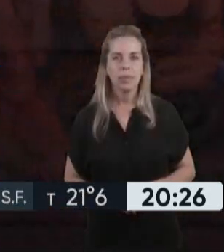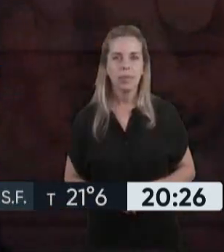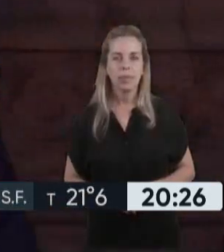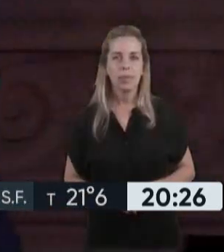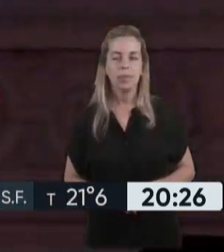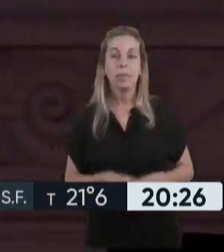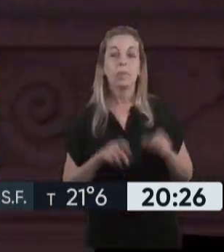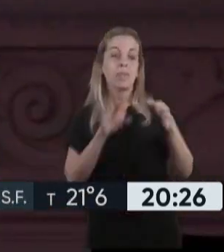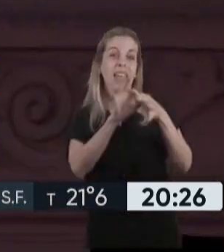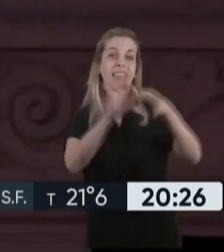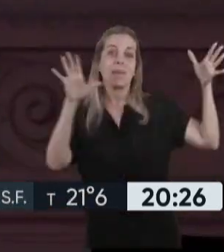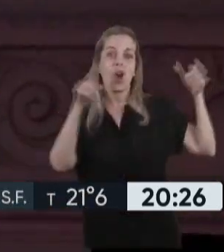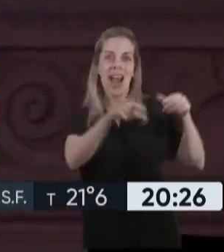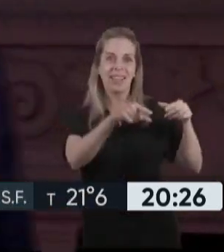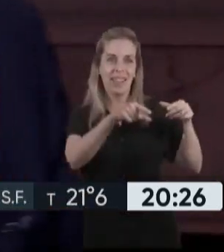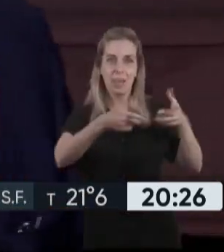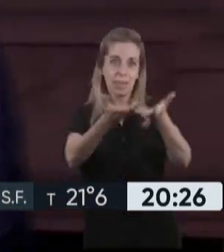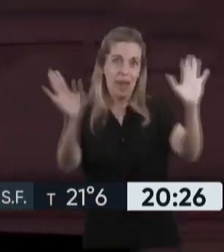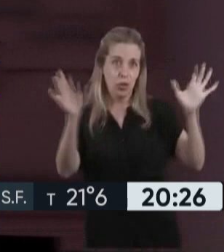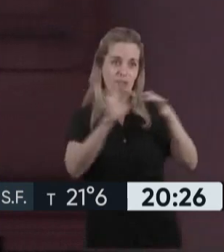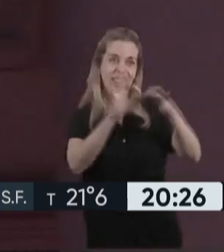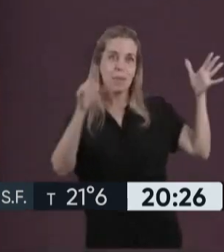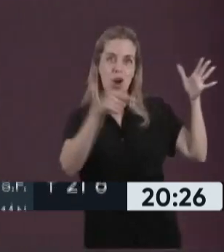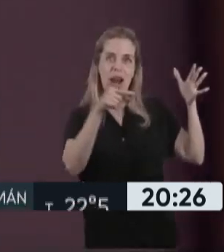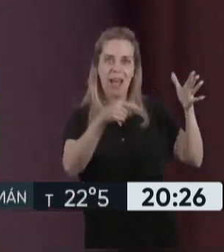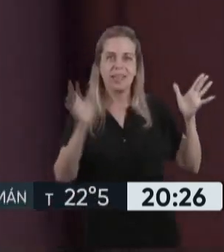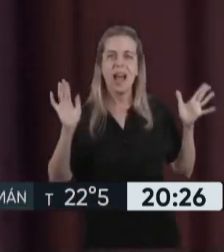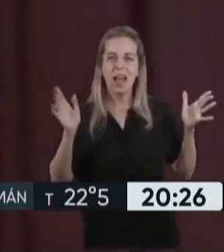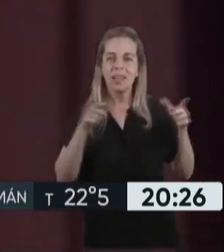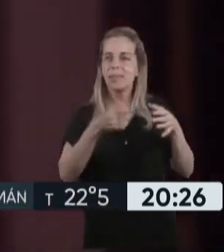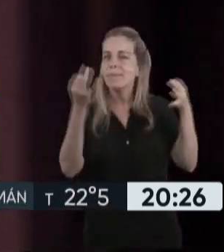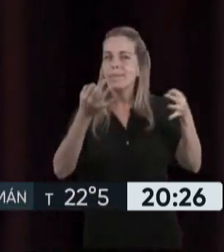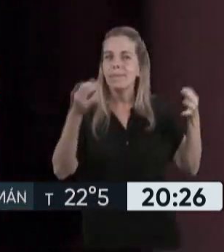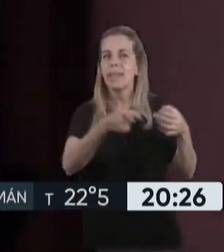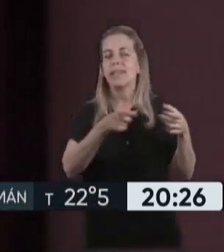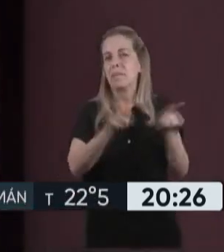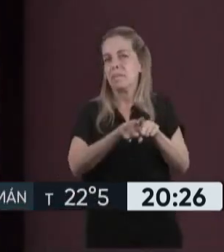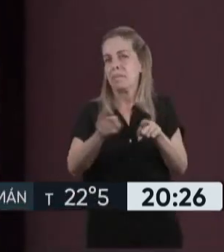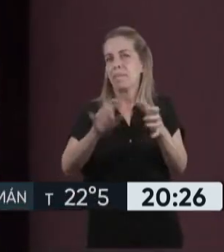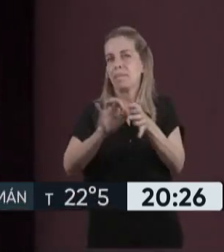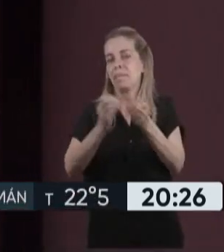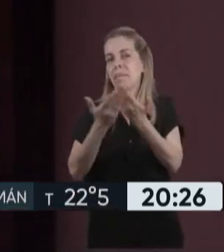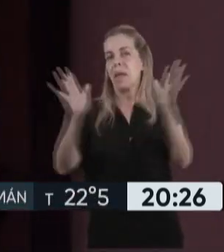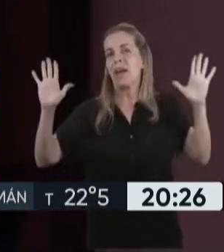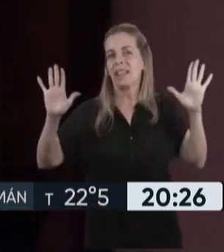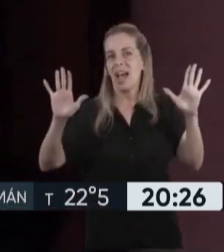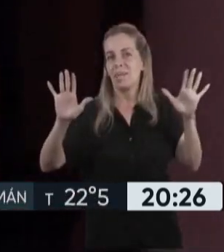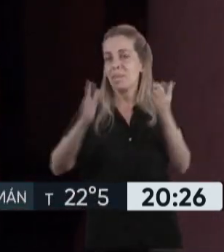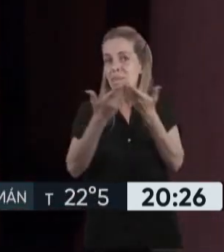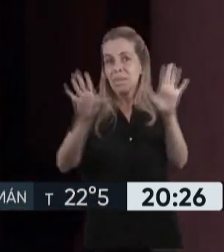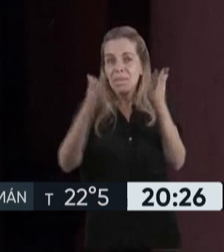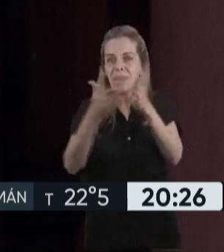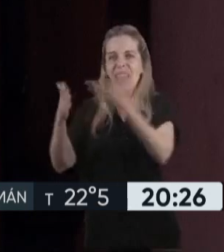La democracia, compañeros, compañeras, es esencialmente libertad, es ser